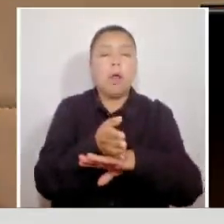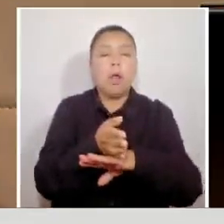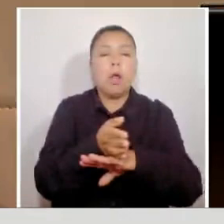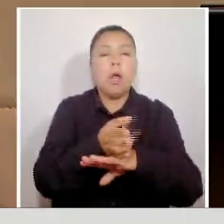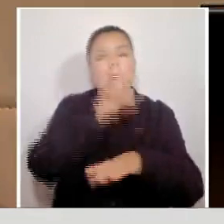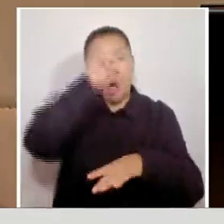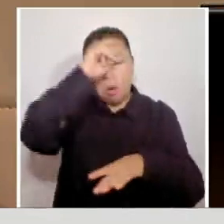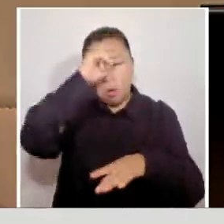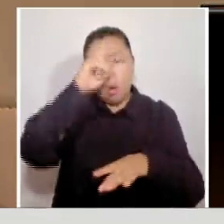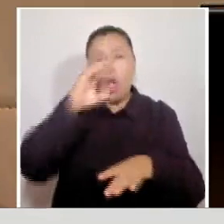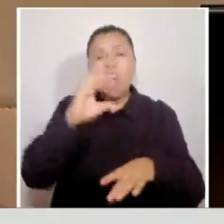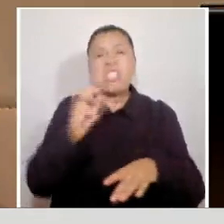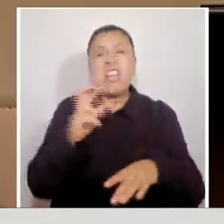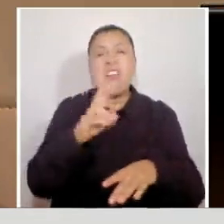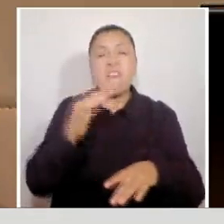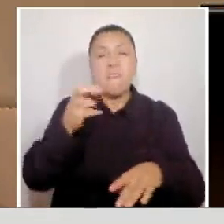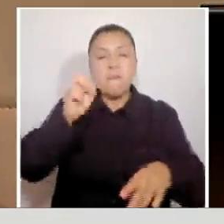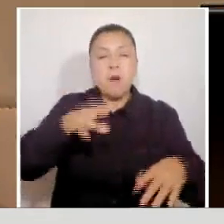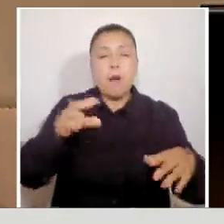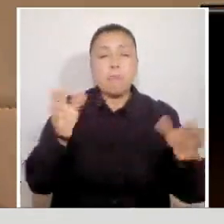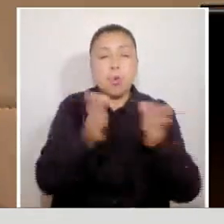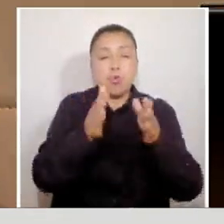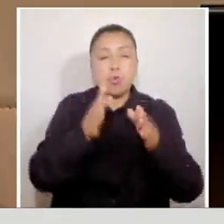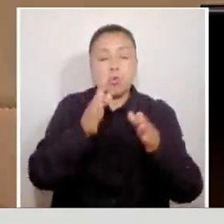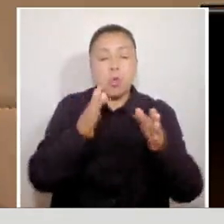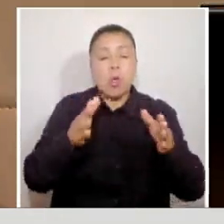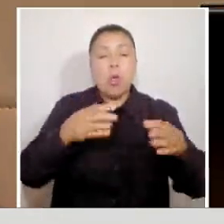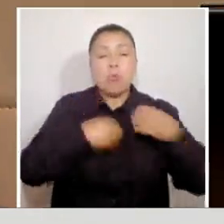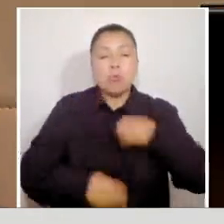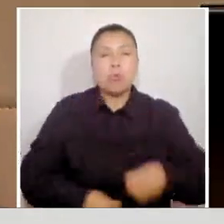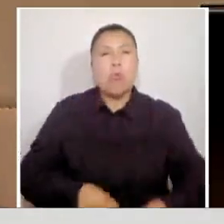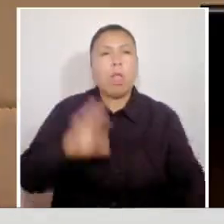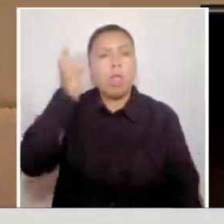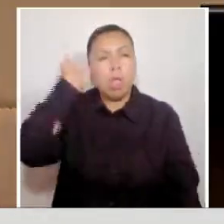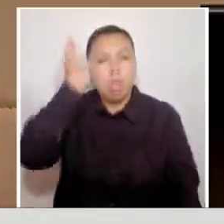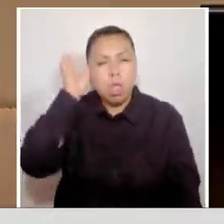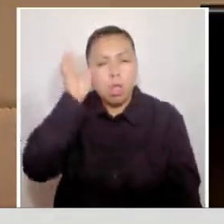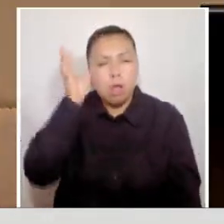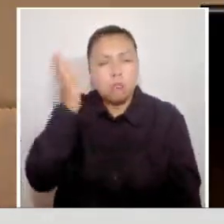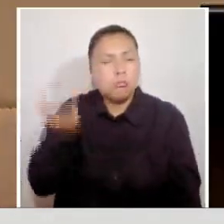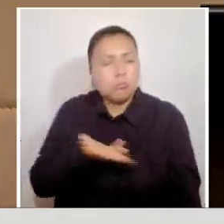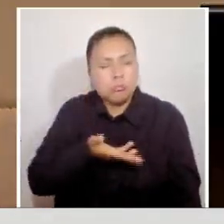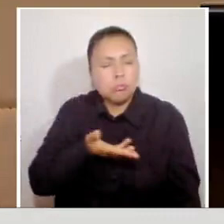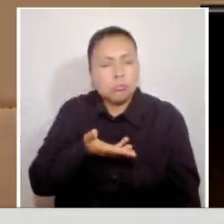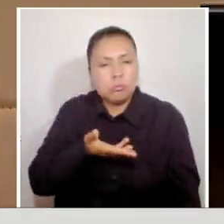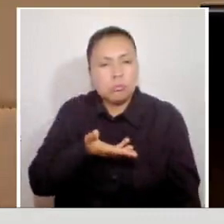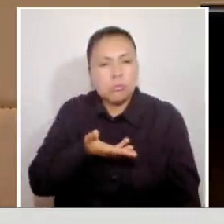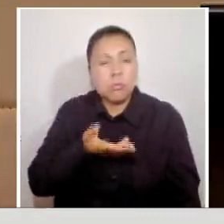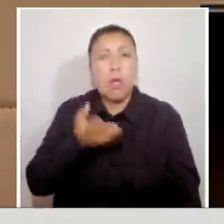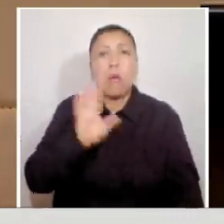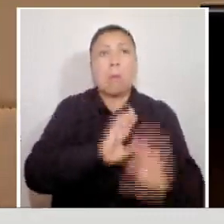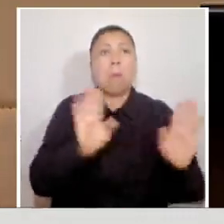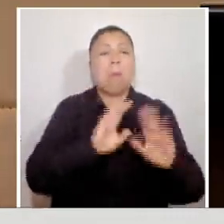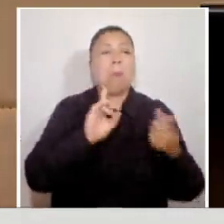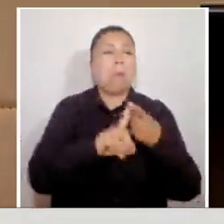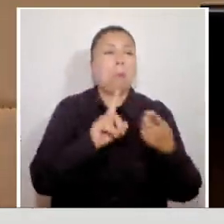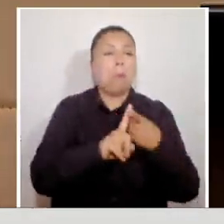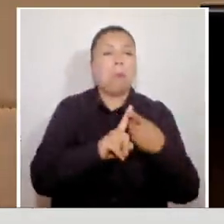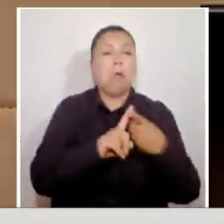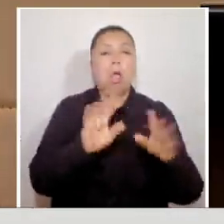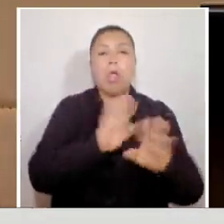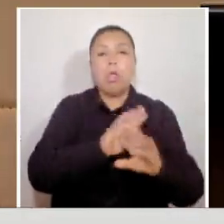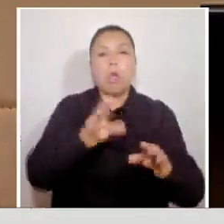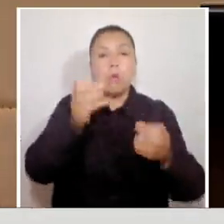sefan la verdad que nadie entiende nadie eh participa nadie está capacitado con